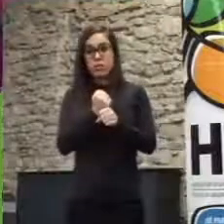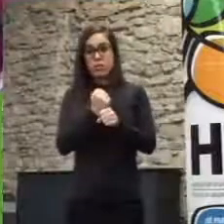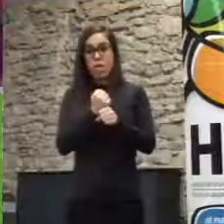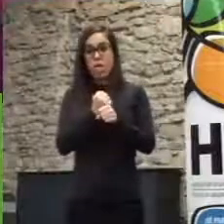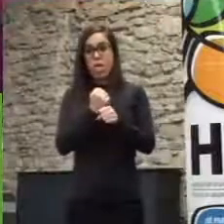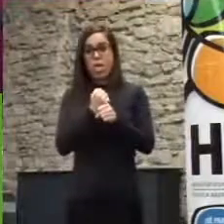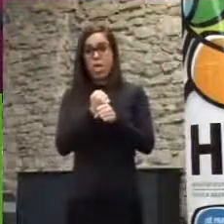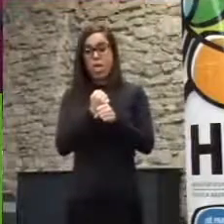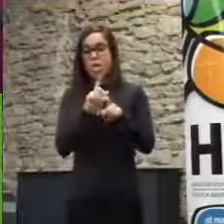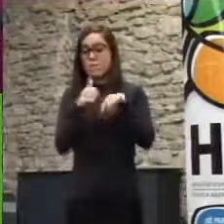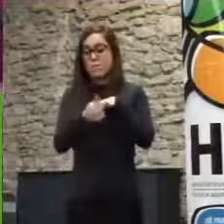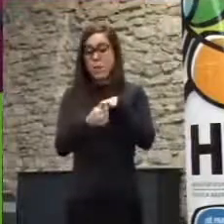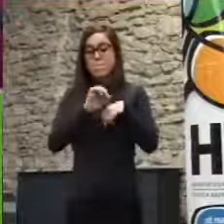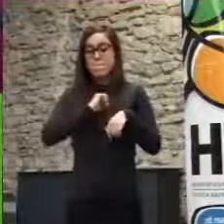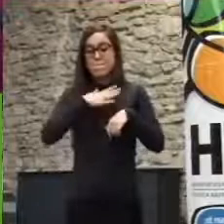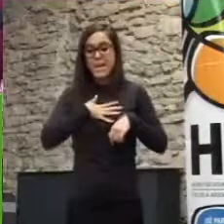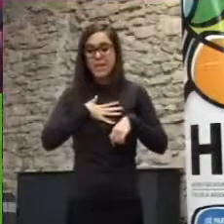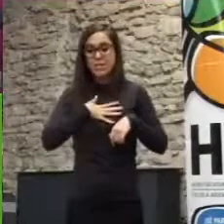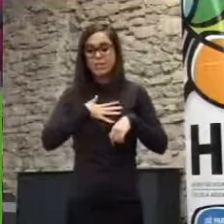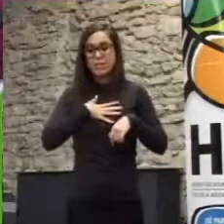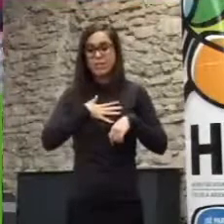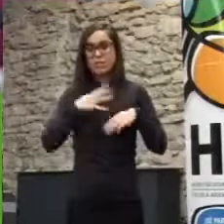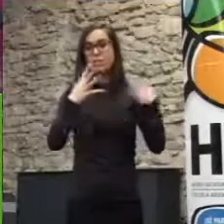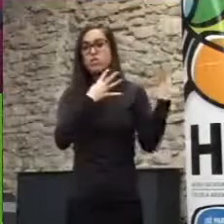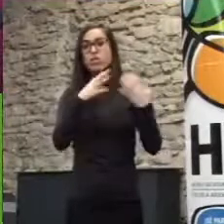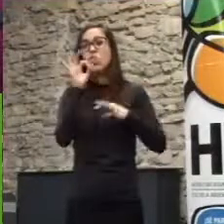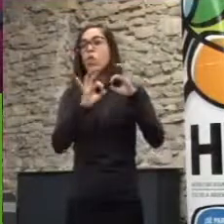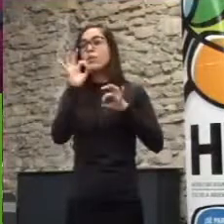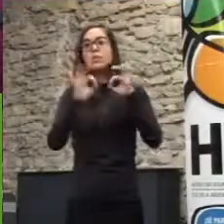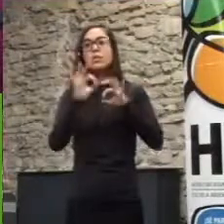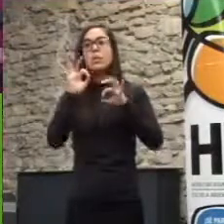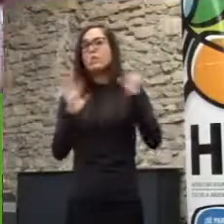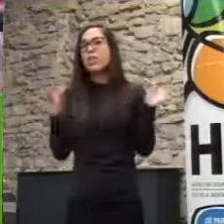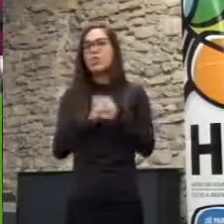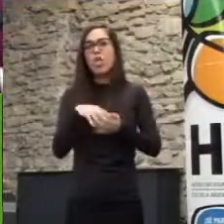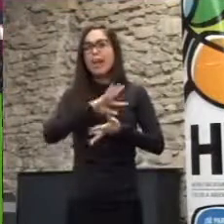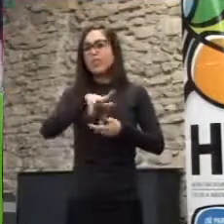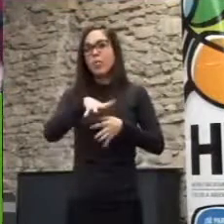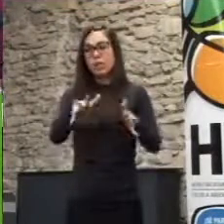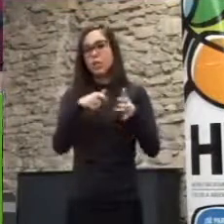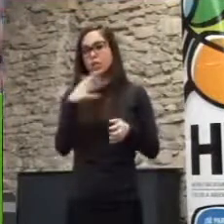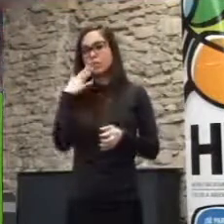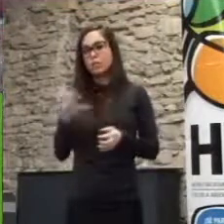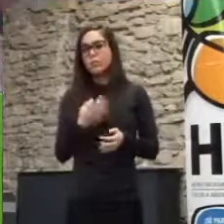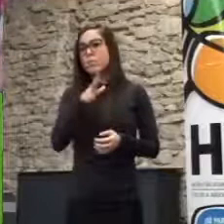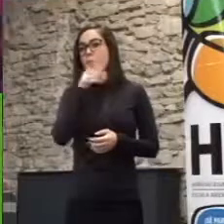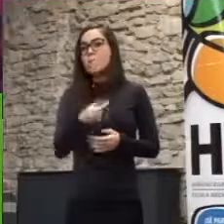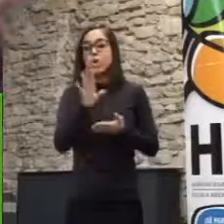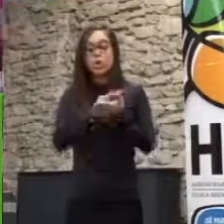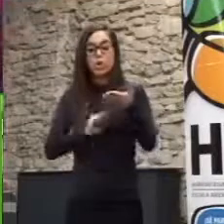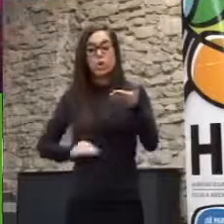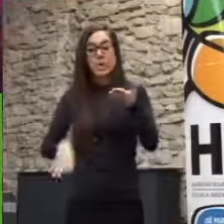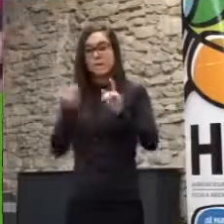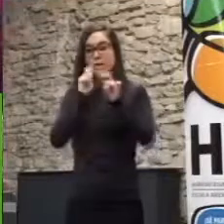hubiese traído a estas horas ya el 90% del periódico y de las noticias de mañana de la radio. Porque según las notas de prensa y los anuncios